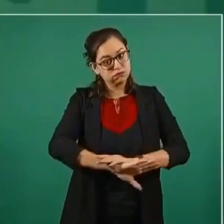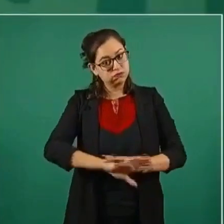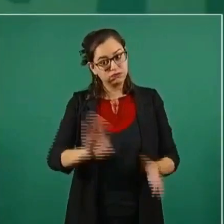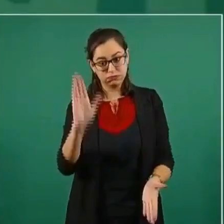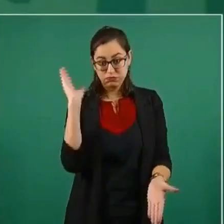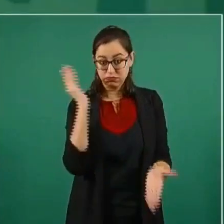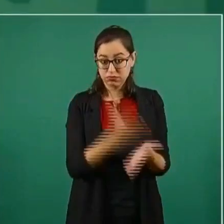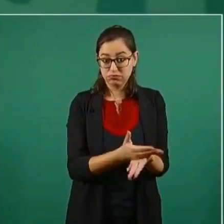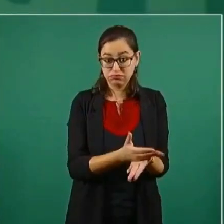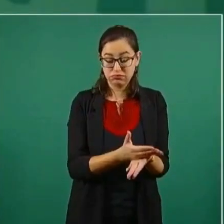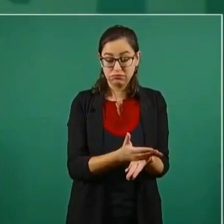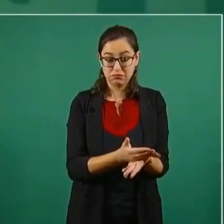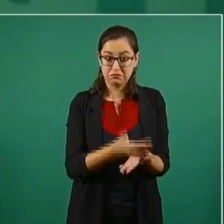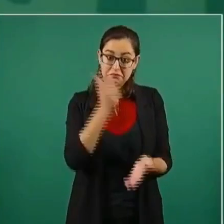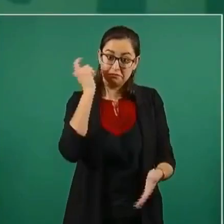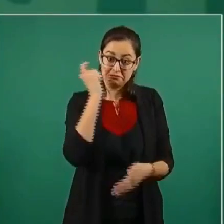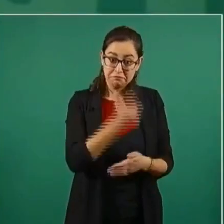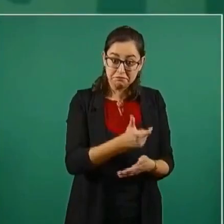subvención,